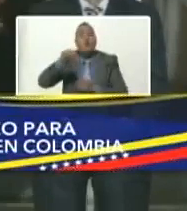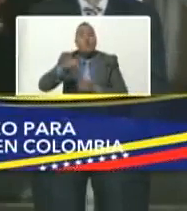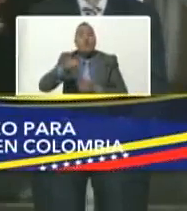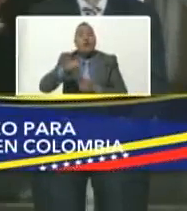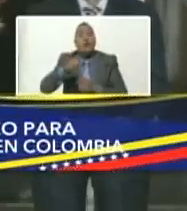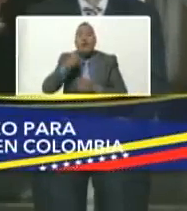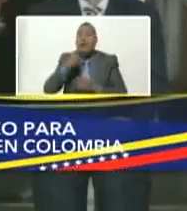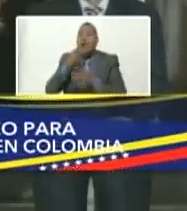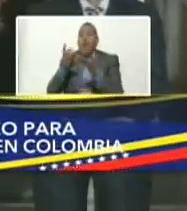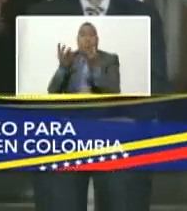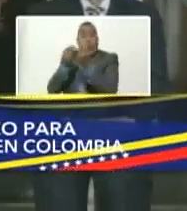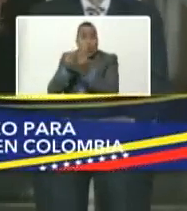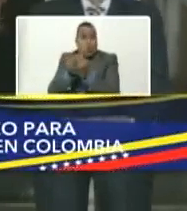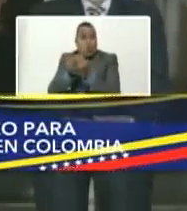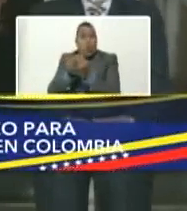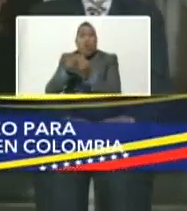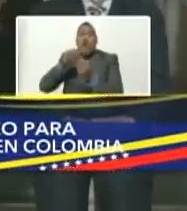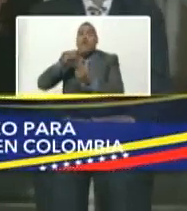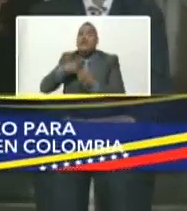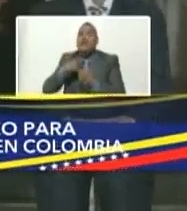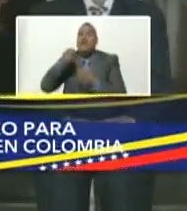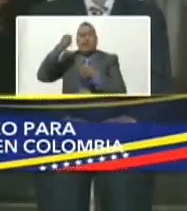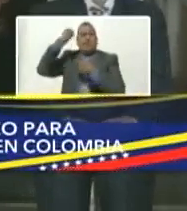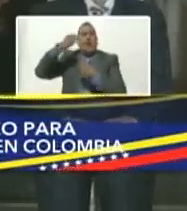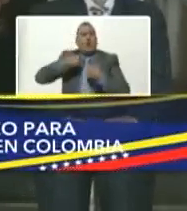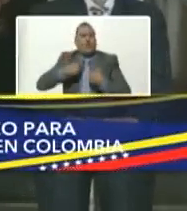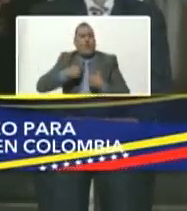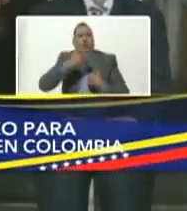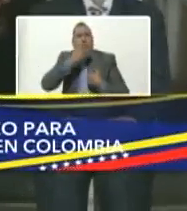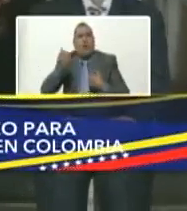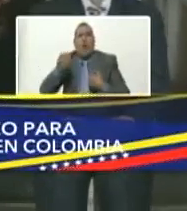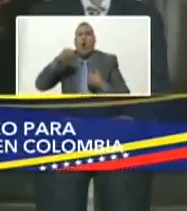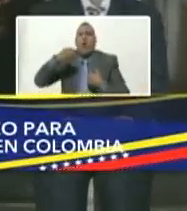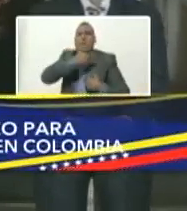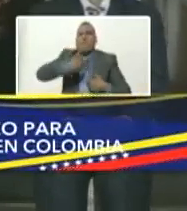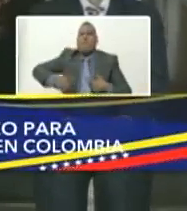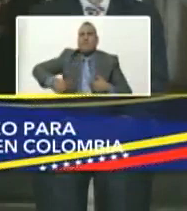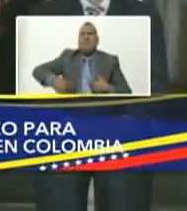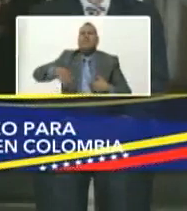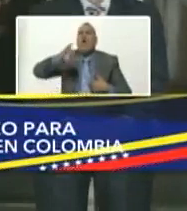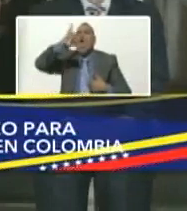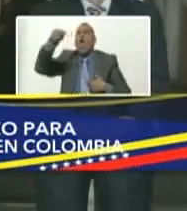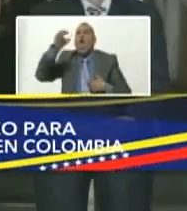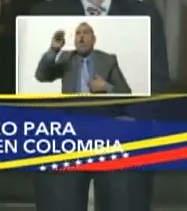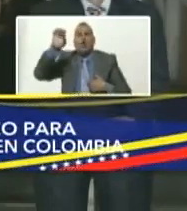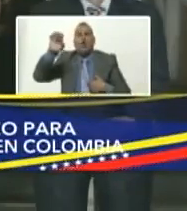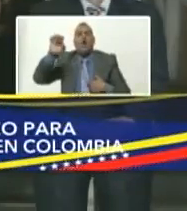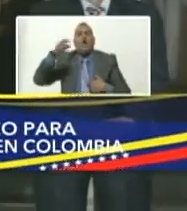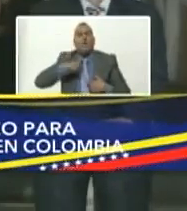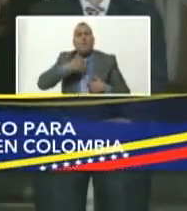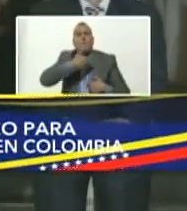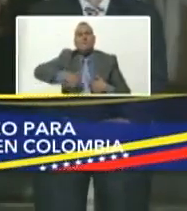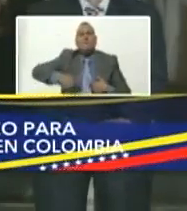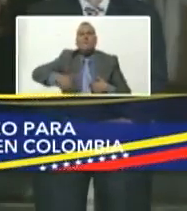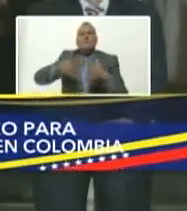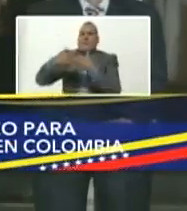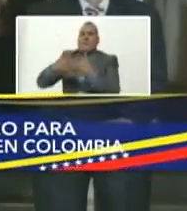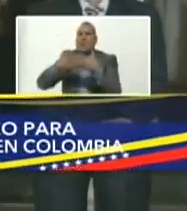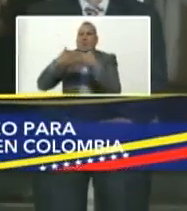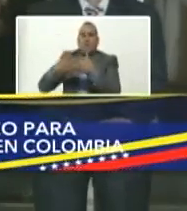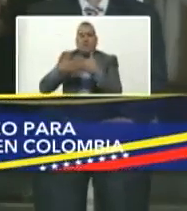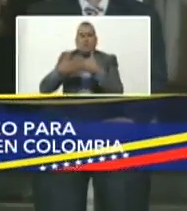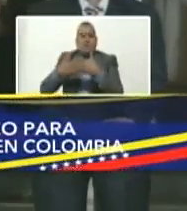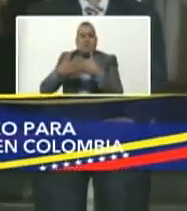una bandera que ellos eran el cambio. Este es el cambio. Seguir yendo a Bogotá a